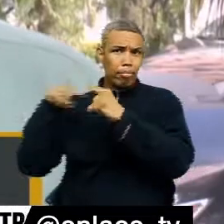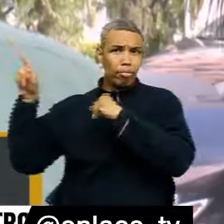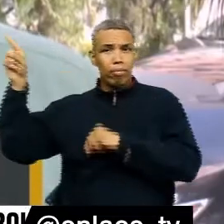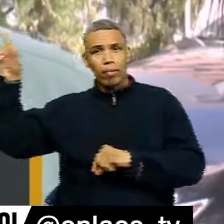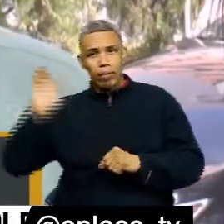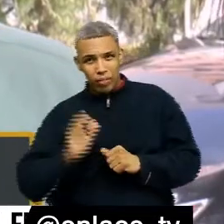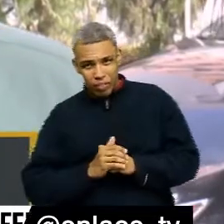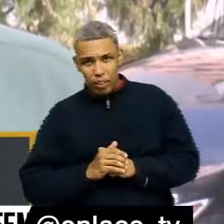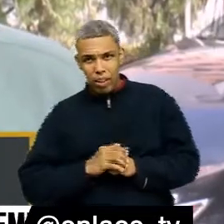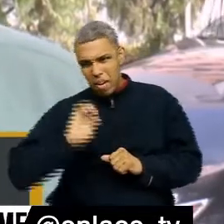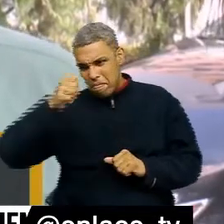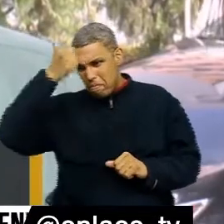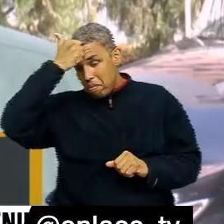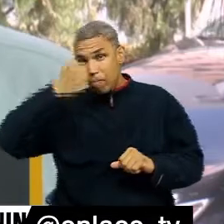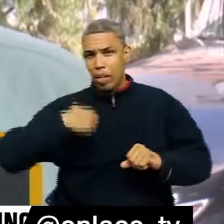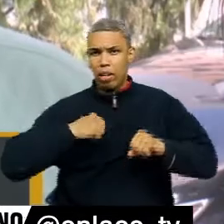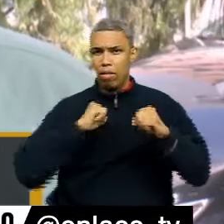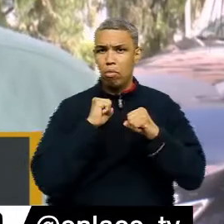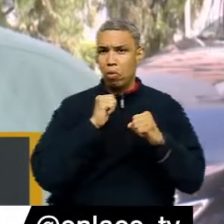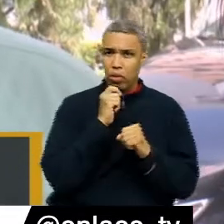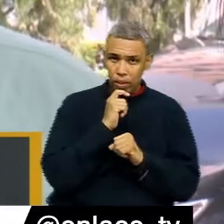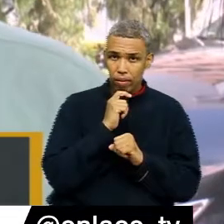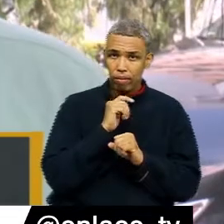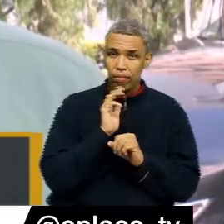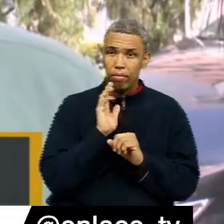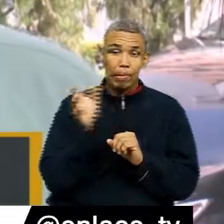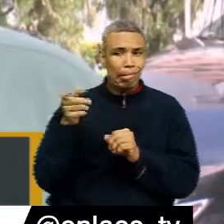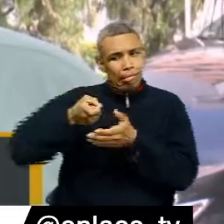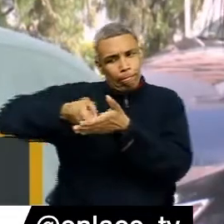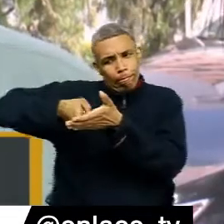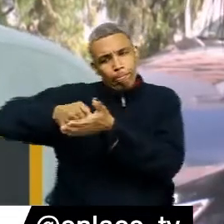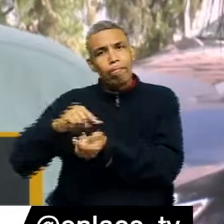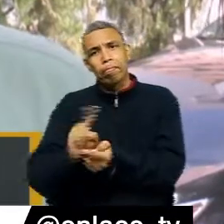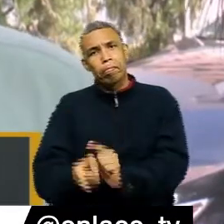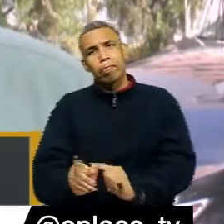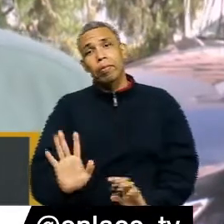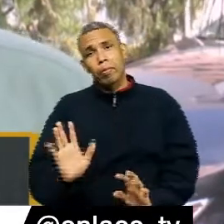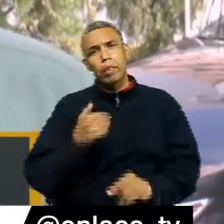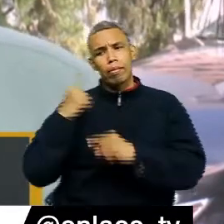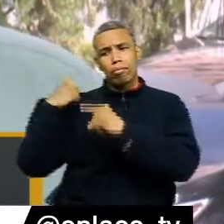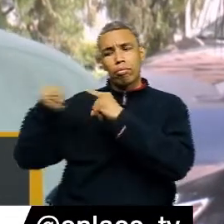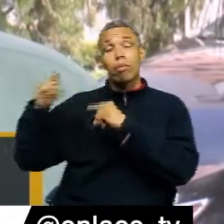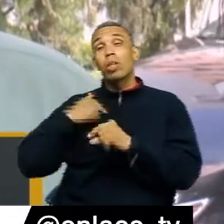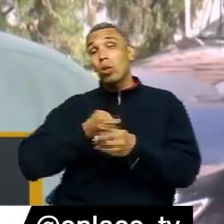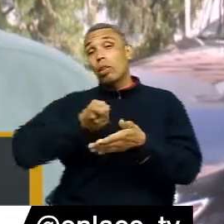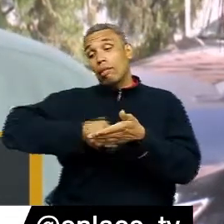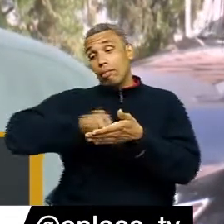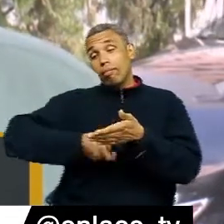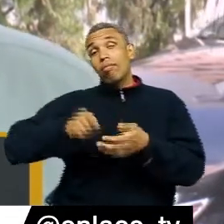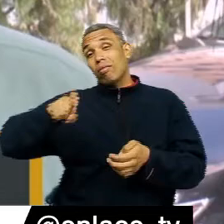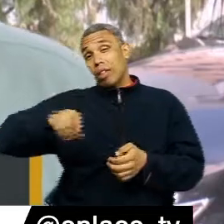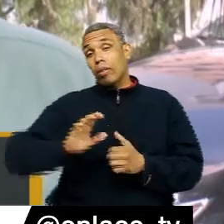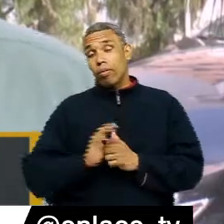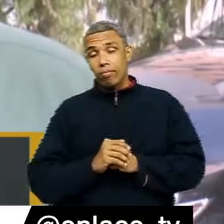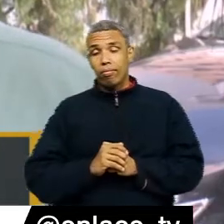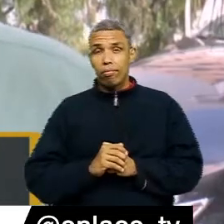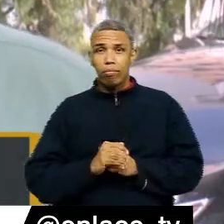de qué manera el uno y el otro pues se anteponen, pero lo que sí es claro es que sí hay una serie de modificaciones que a la comunidad sin duda alguna pues les ha